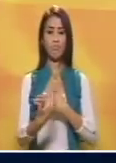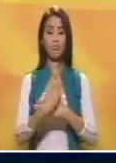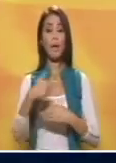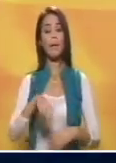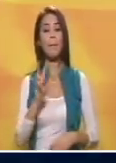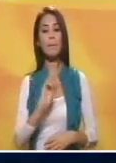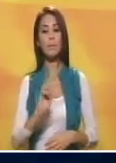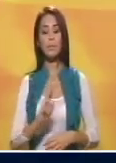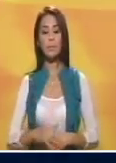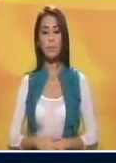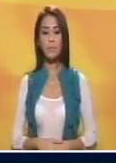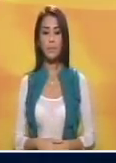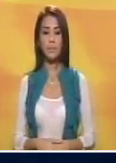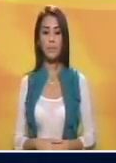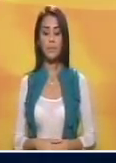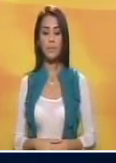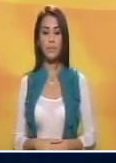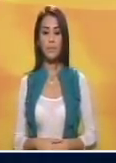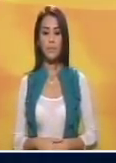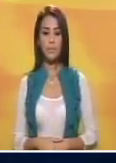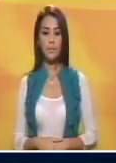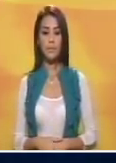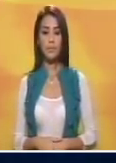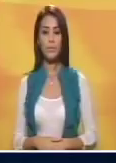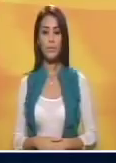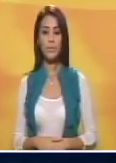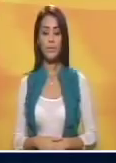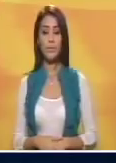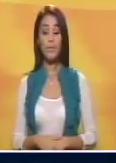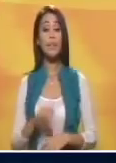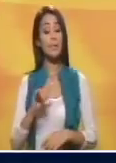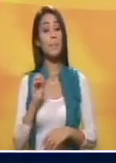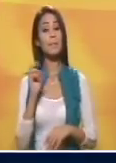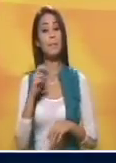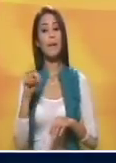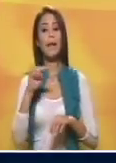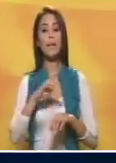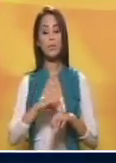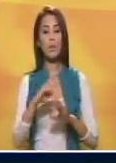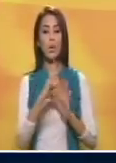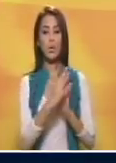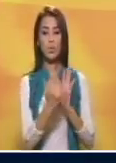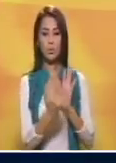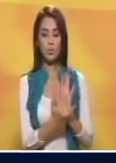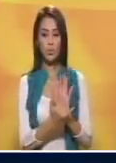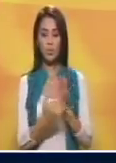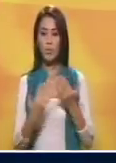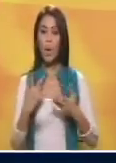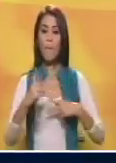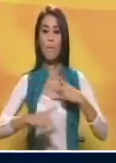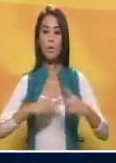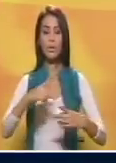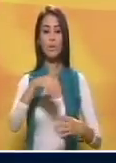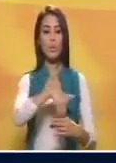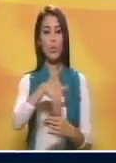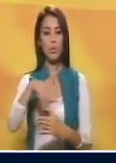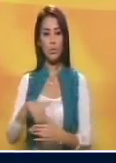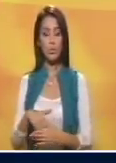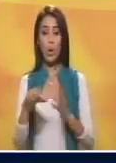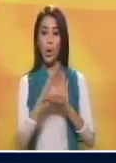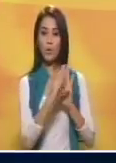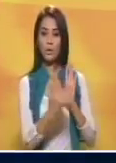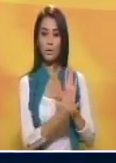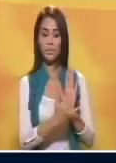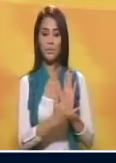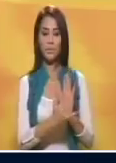a nuestra patria. Luego, esa misma Asamblea Nacional Constituyente instaura un proceso electoral